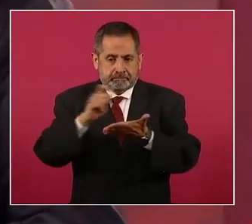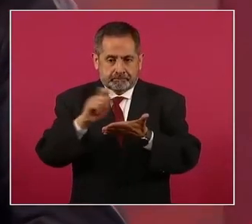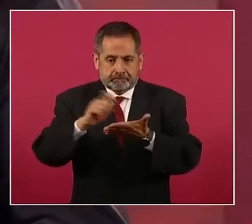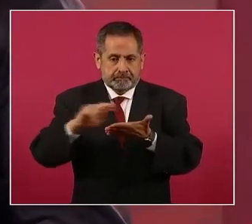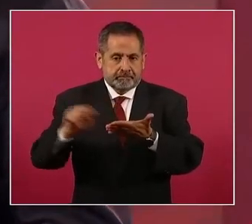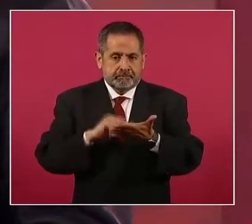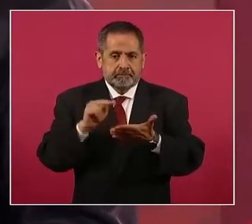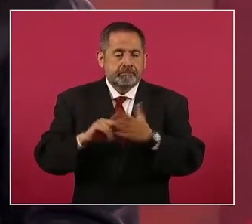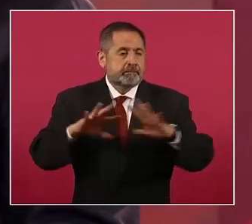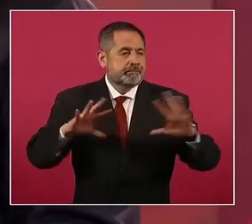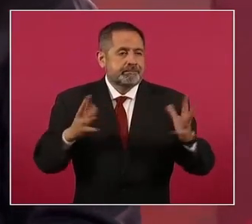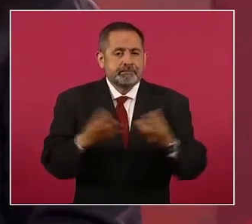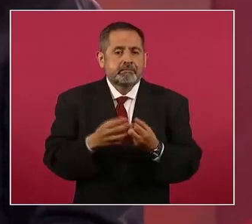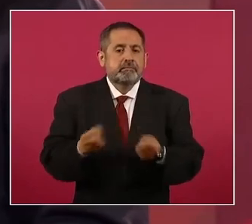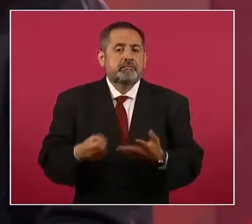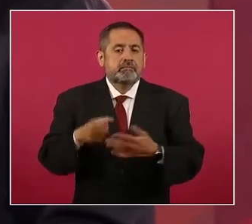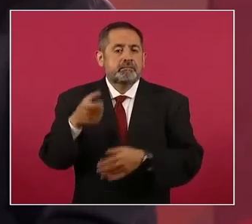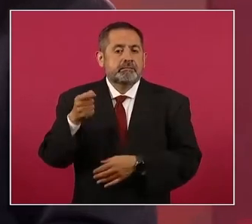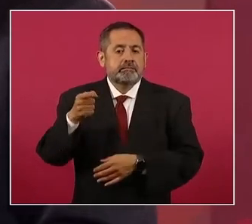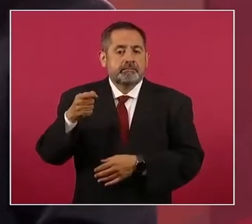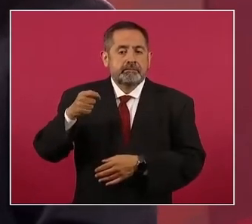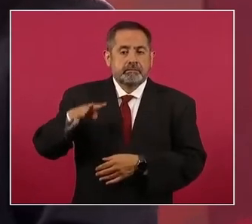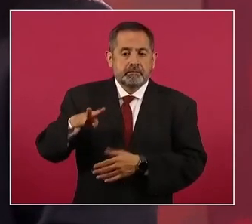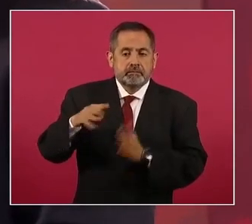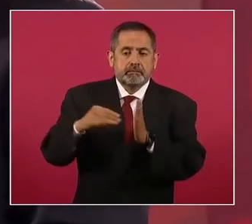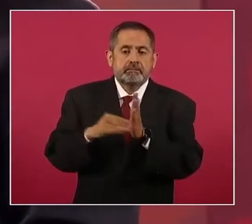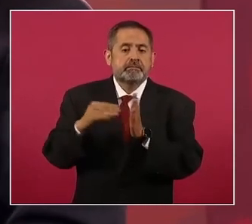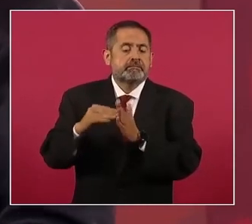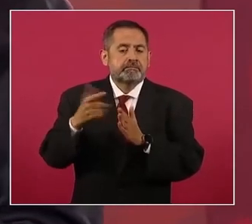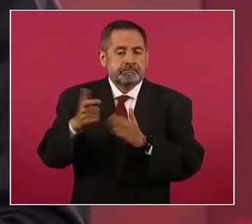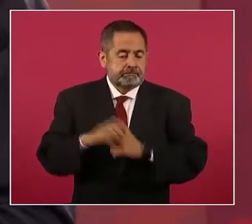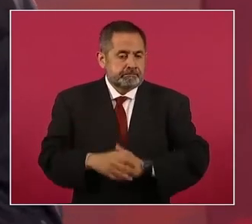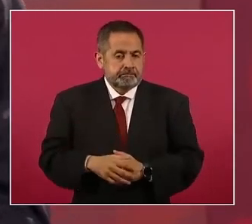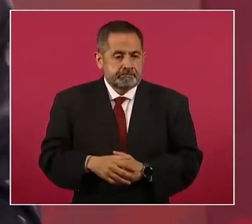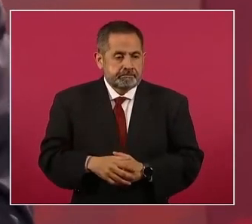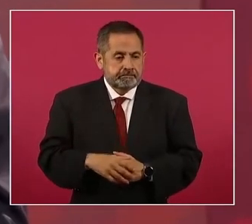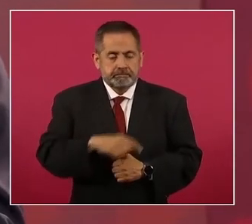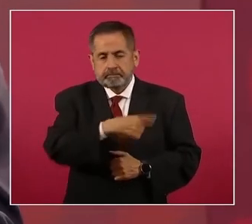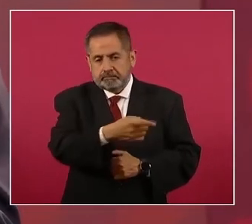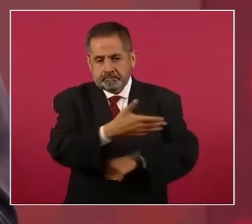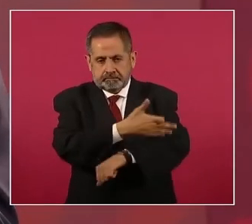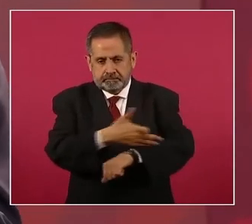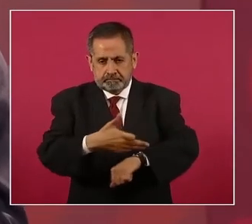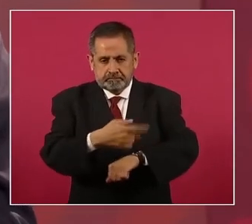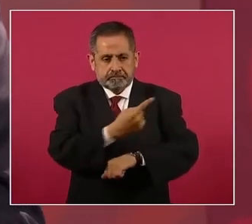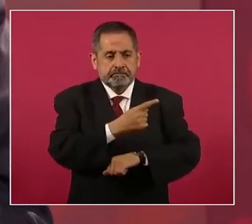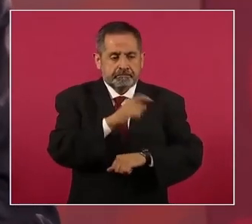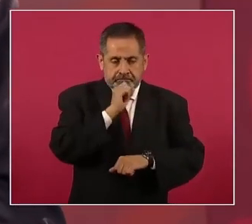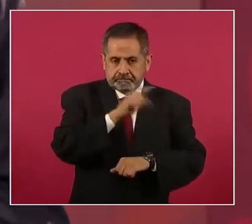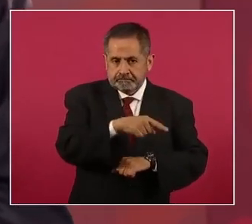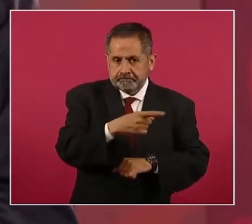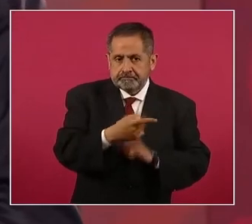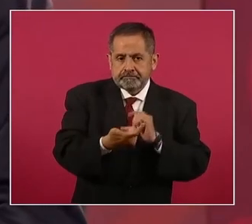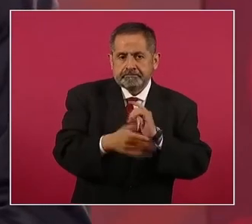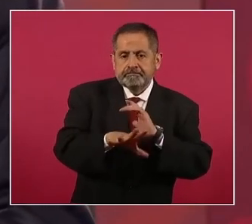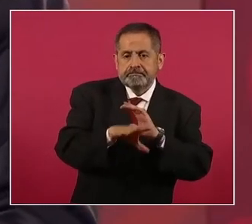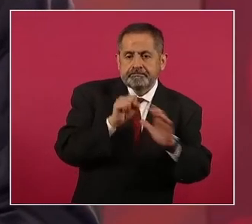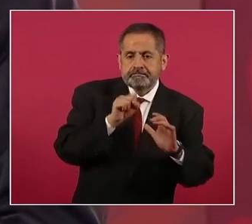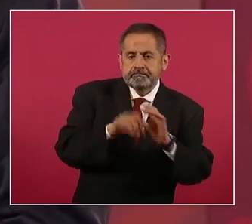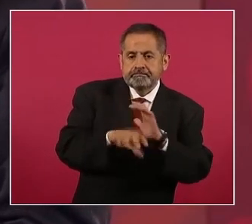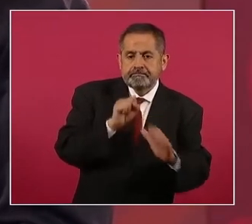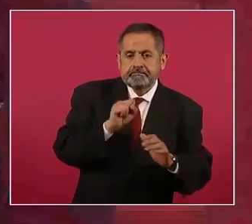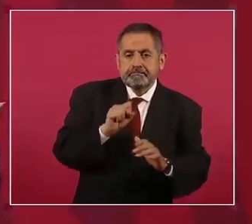aproximada de 29,000,000 pesos. La familiar consanguínea registró retiros por